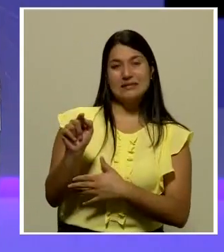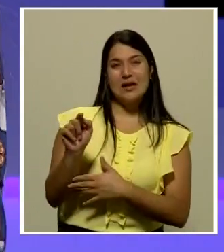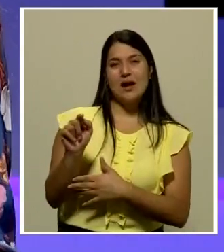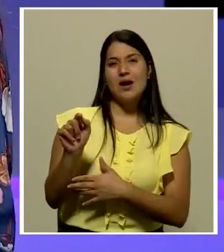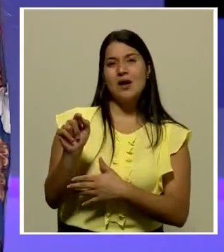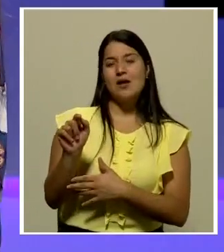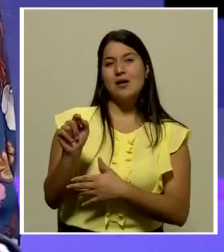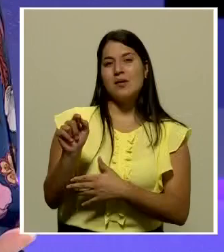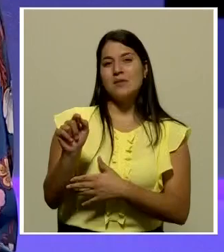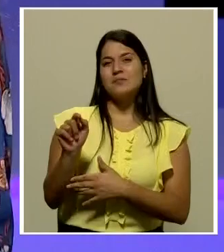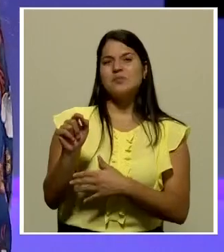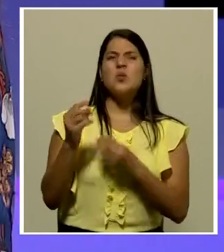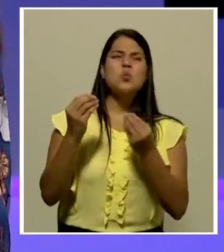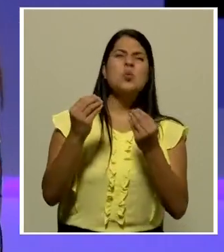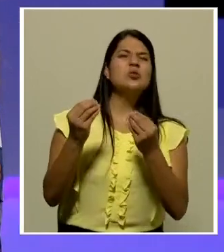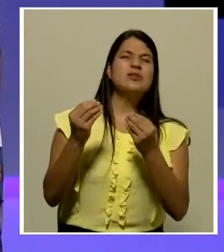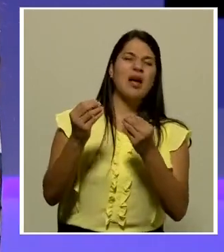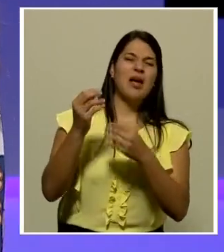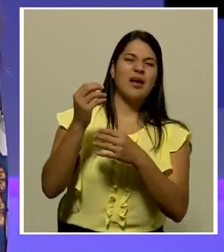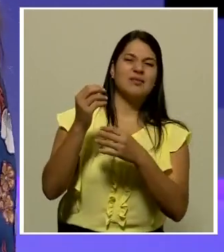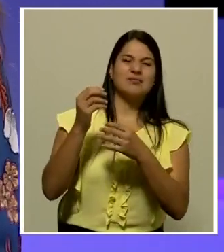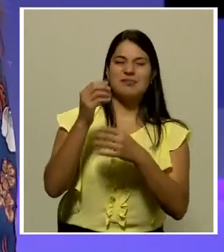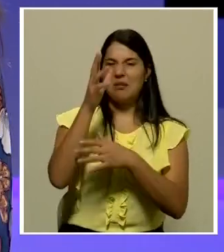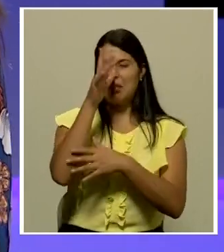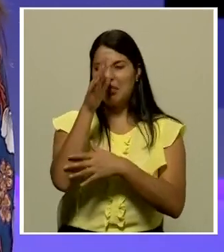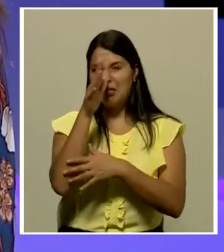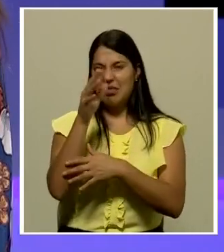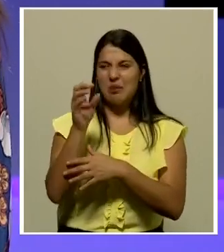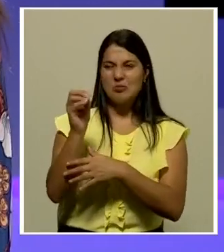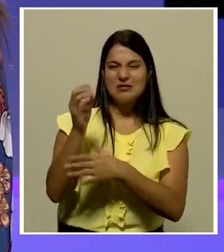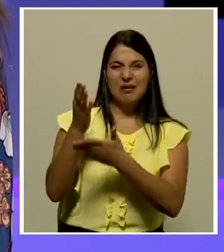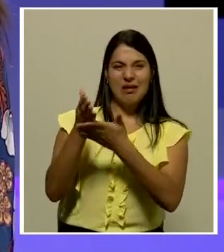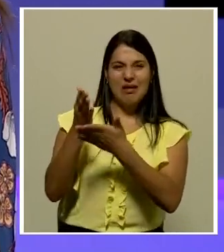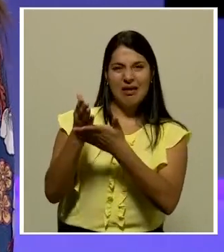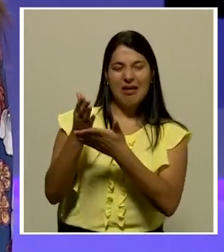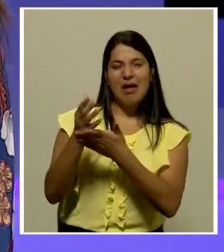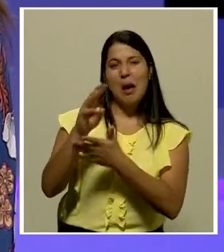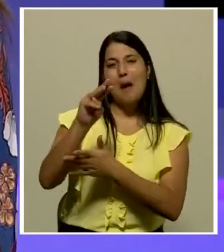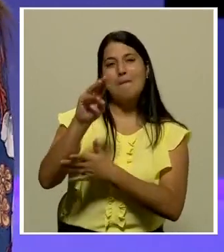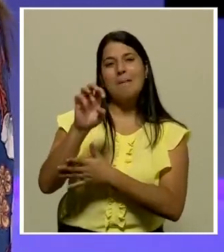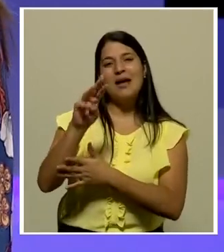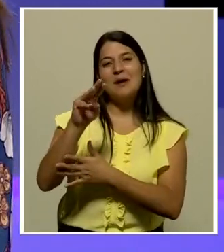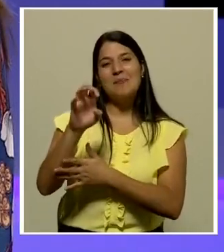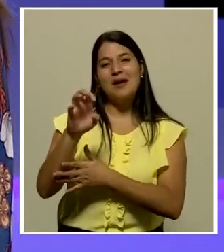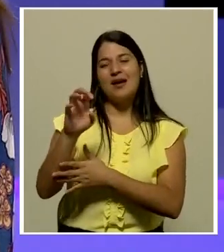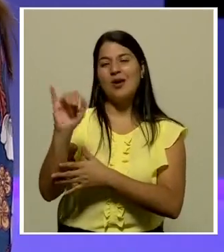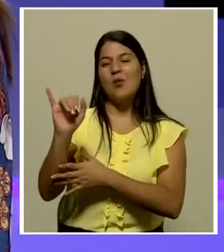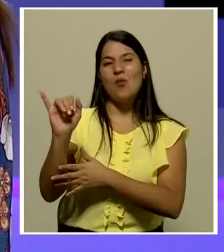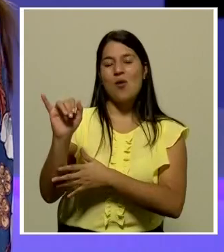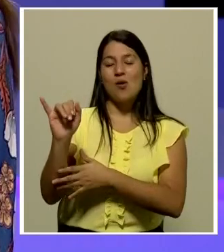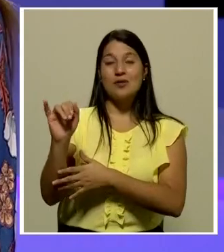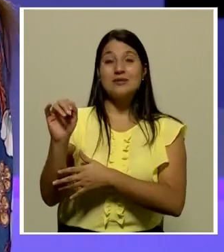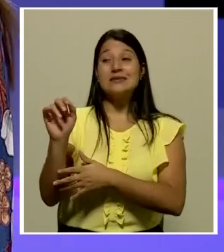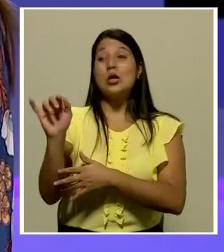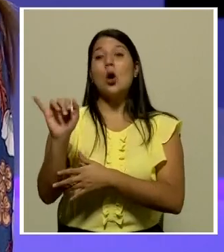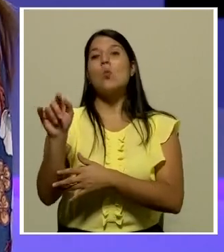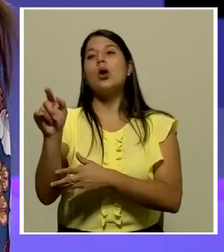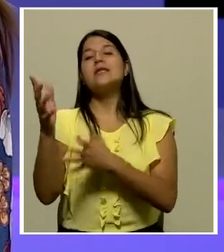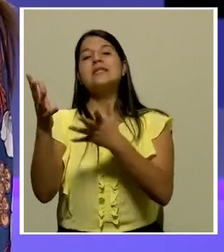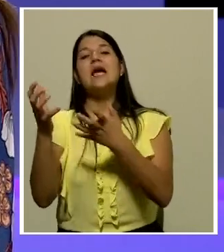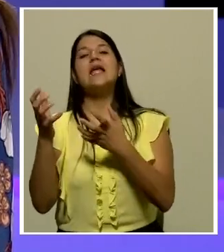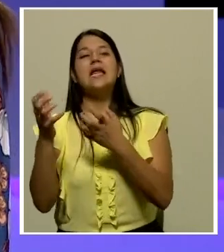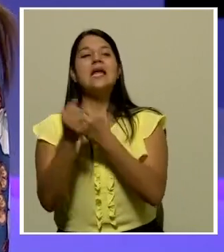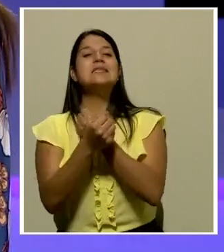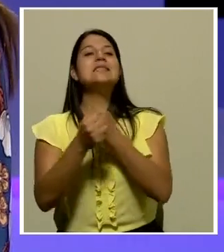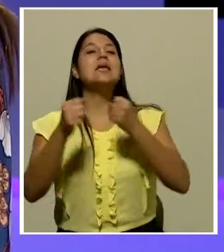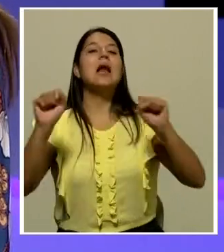hubo incluso mucho meme, mucha imagen, ¿verdad?, de la figura como de esta persona que llega a rescatar, si se quiere, la imagen del